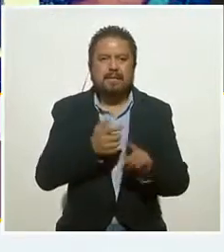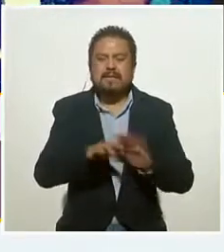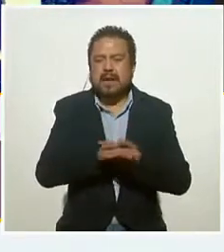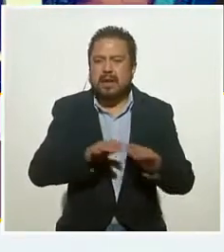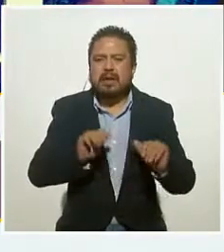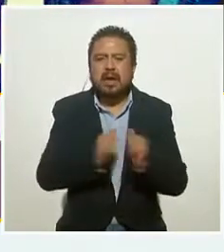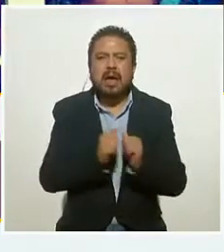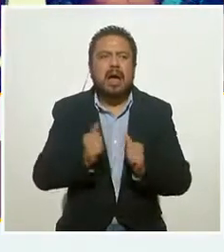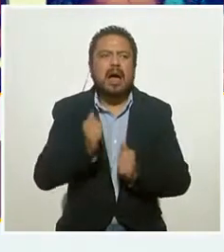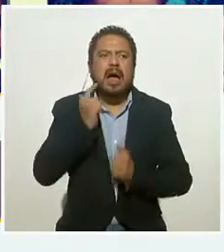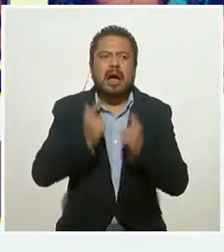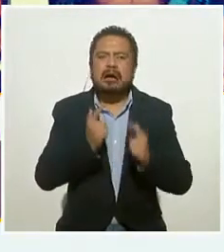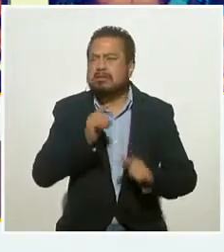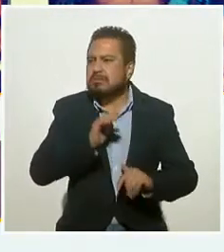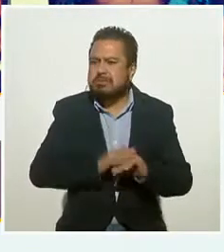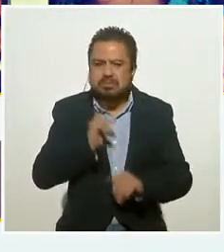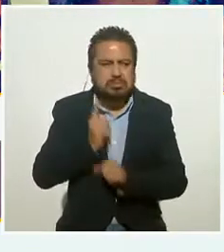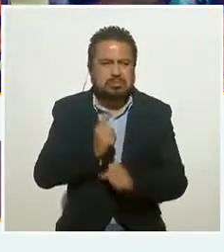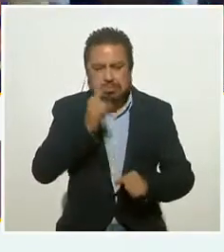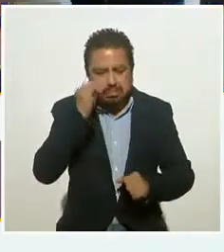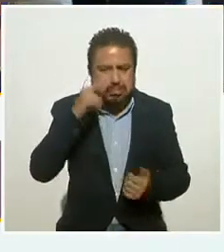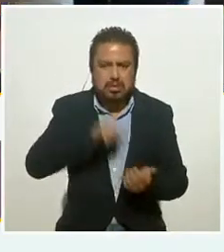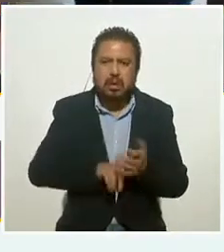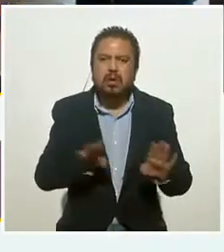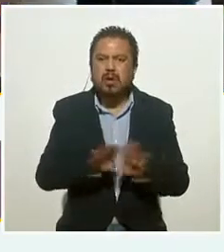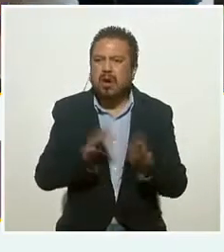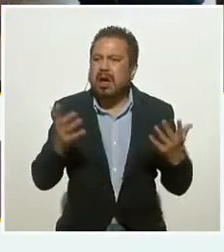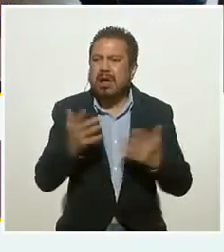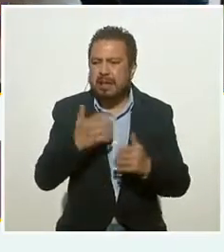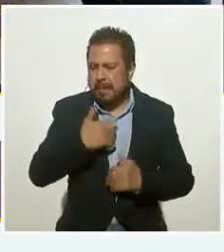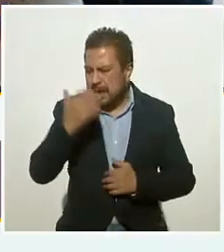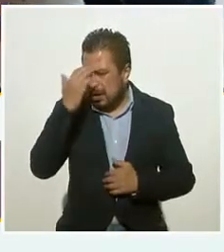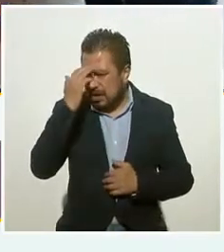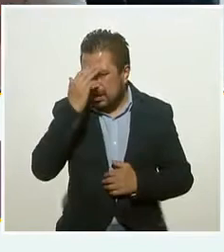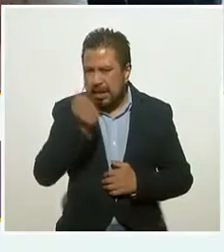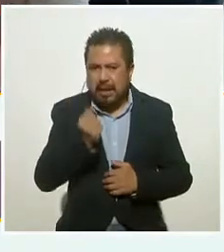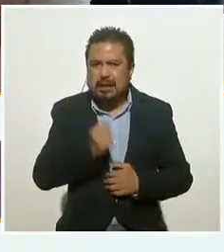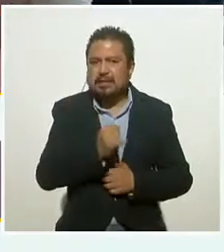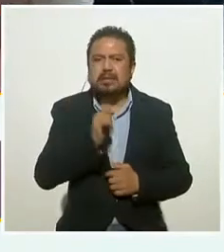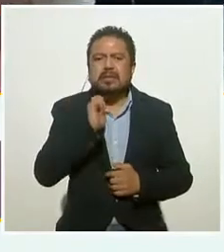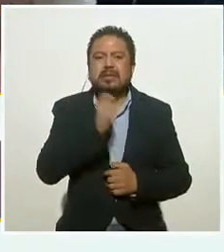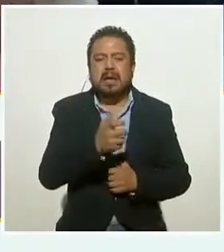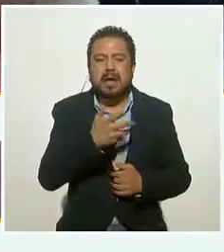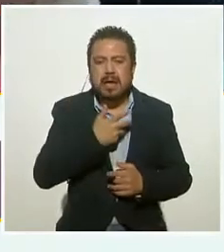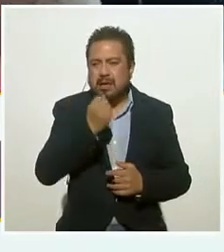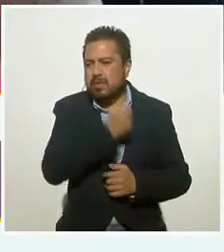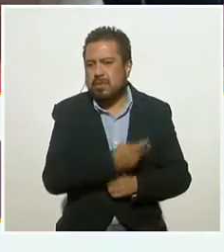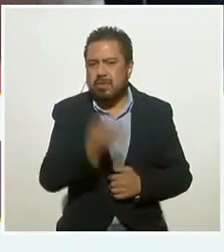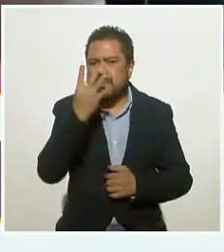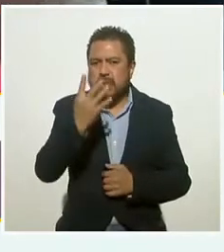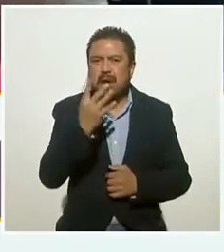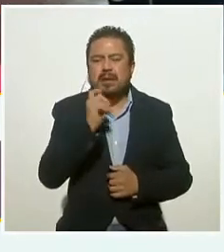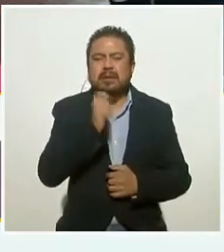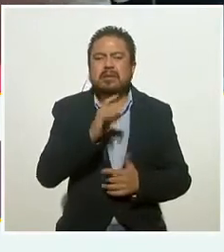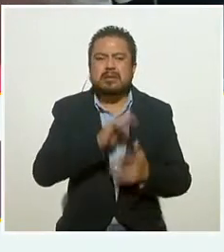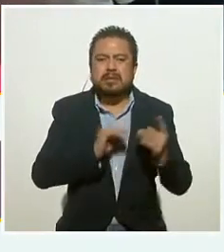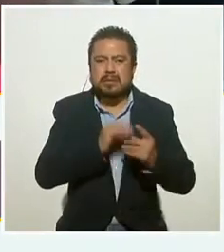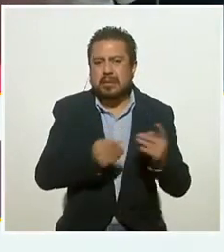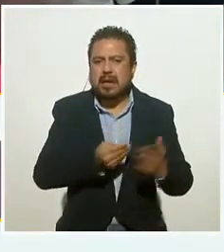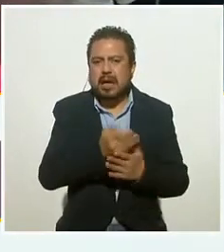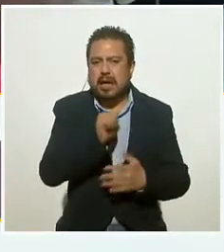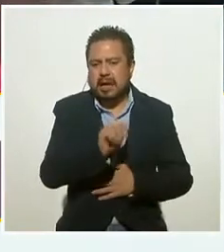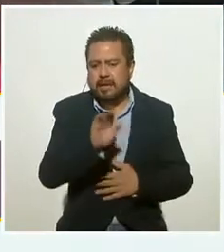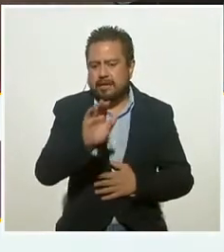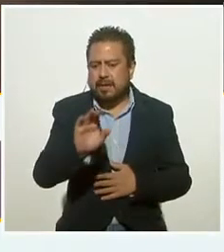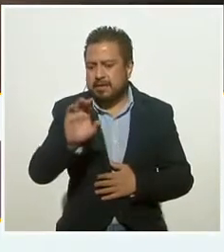que a veces no se ve cuando hablamos de cómo le hacemos para conocernos, es que hay 4, de hecho, que les llamamos los